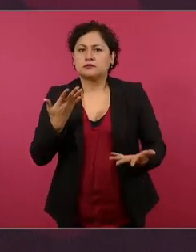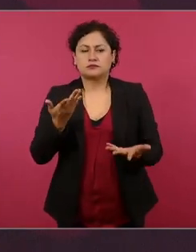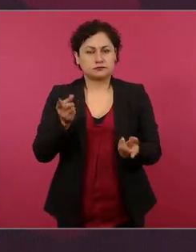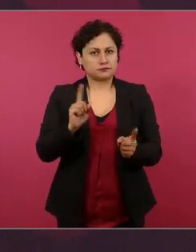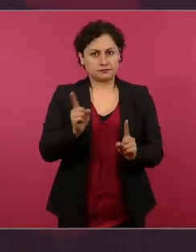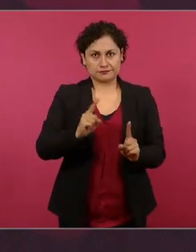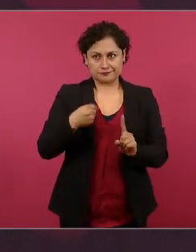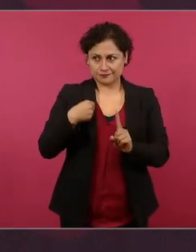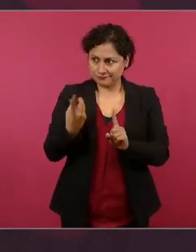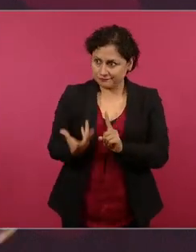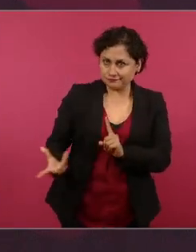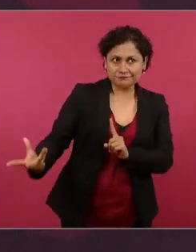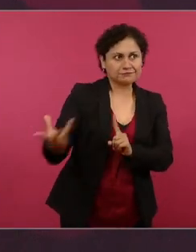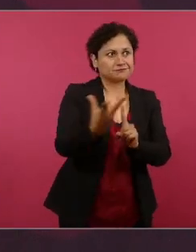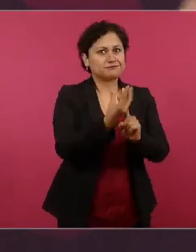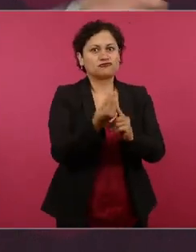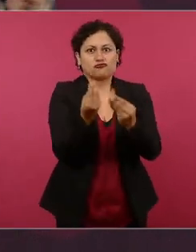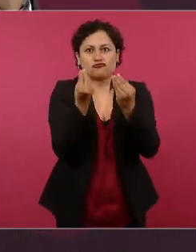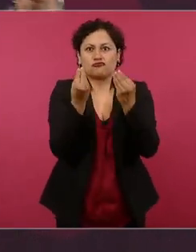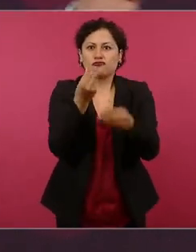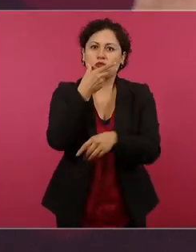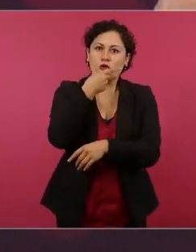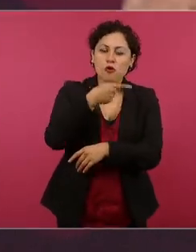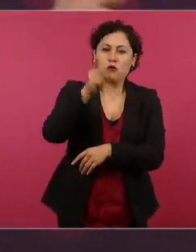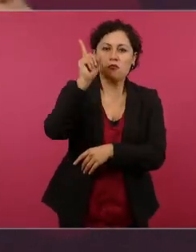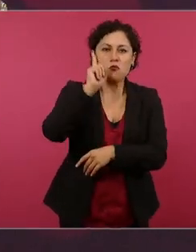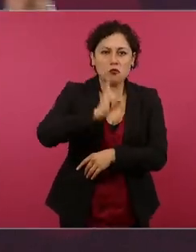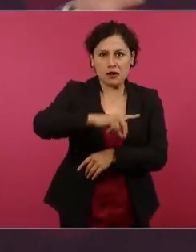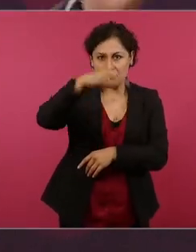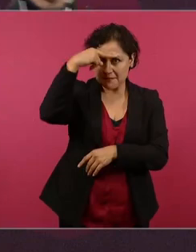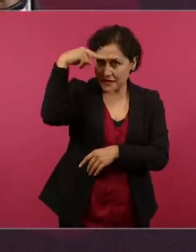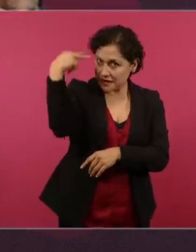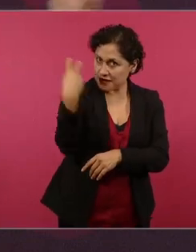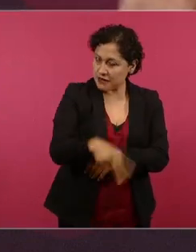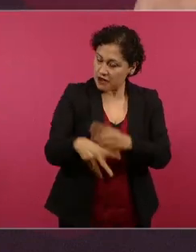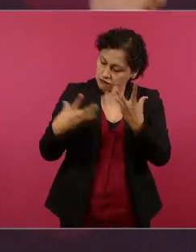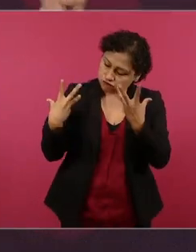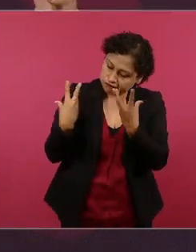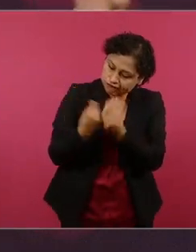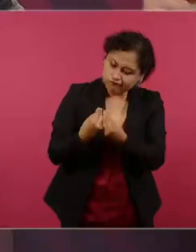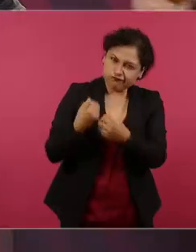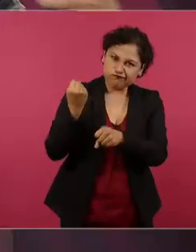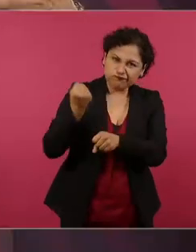hombres, porque es indudable